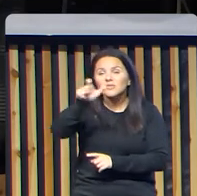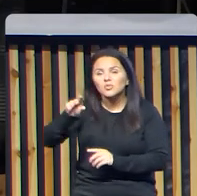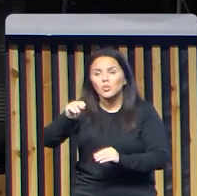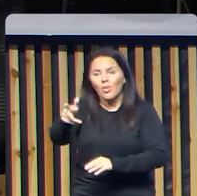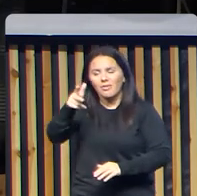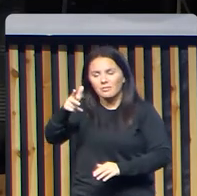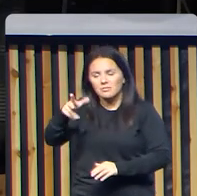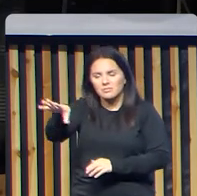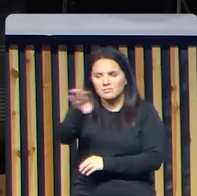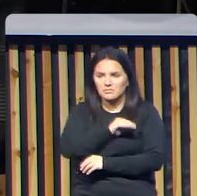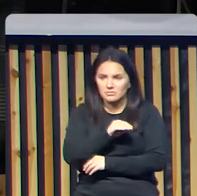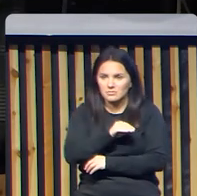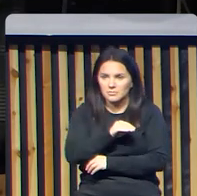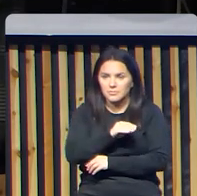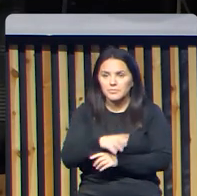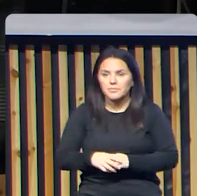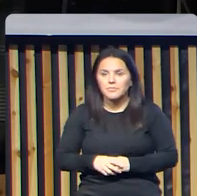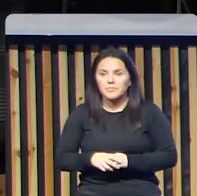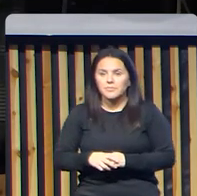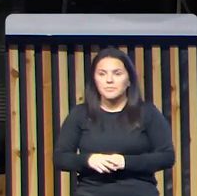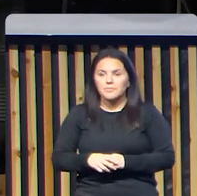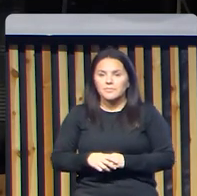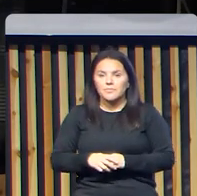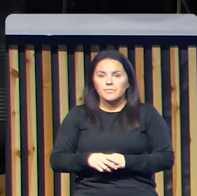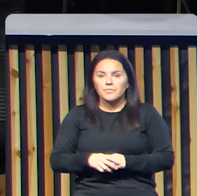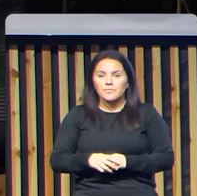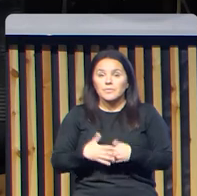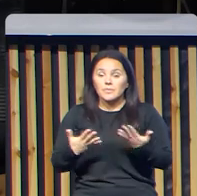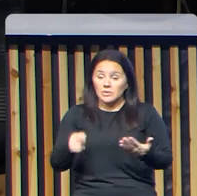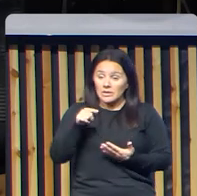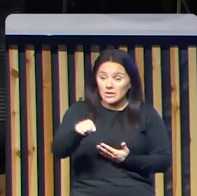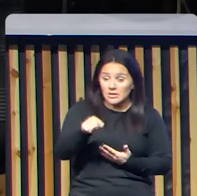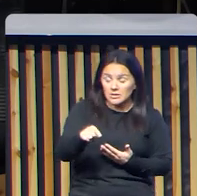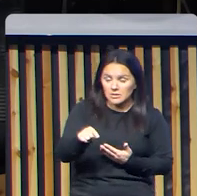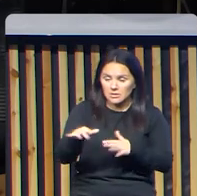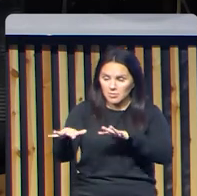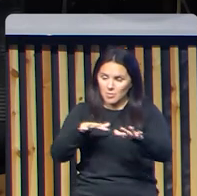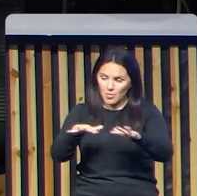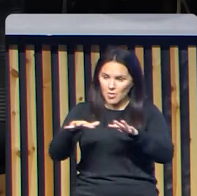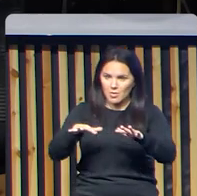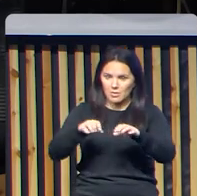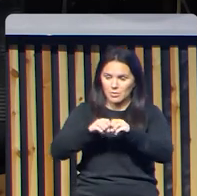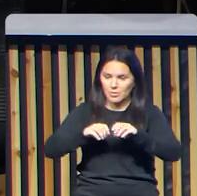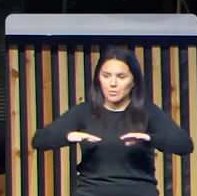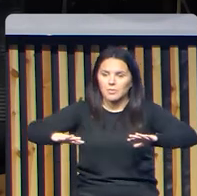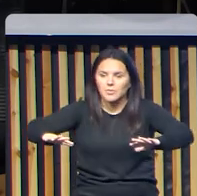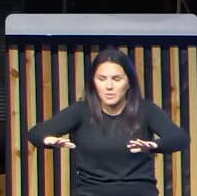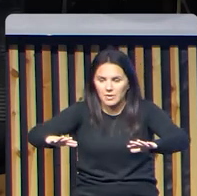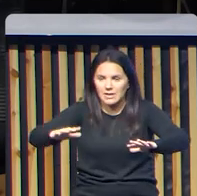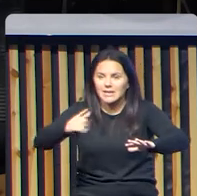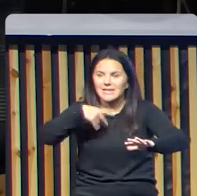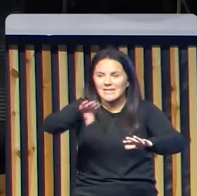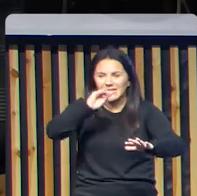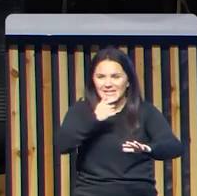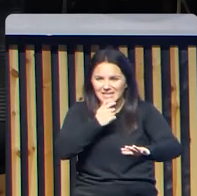entender no es casualidad que este movimiento que pasó de ser Klein english